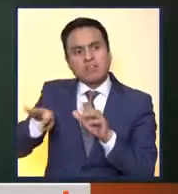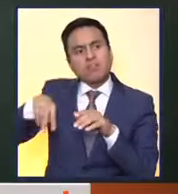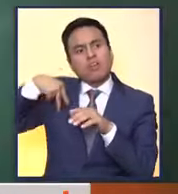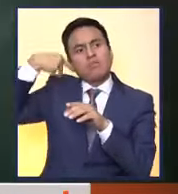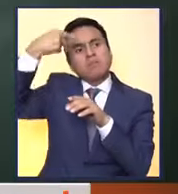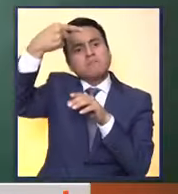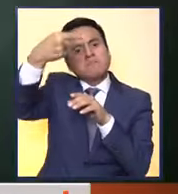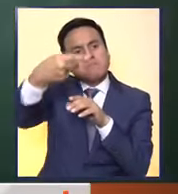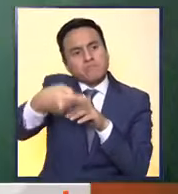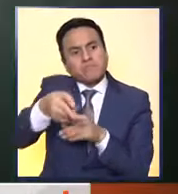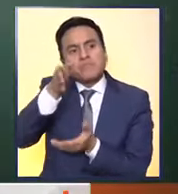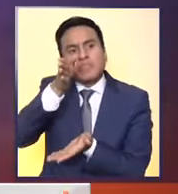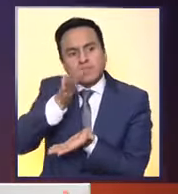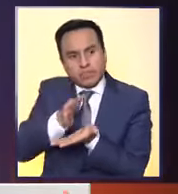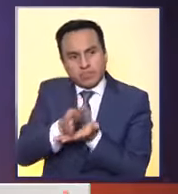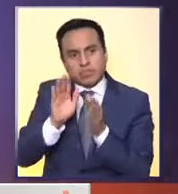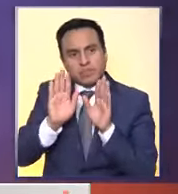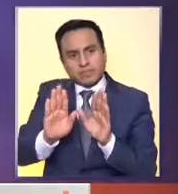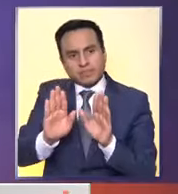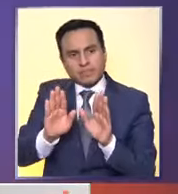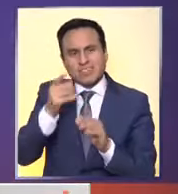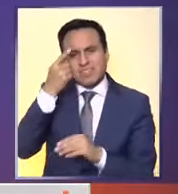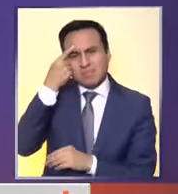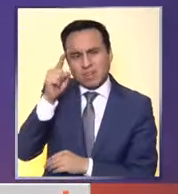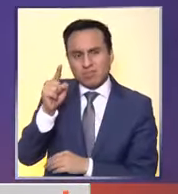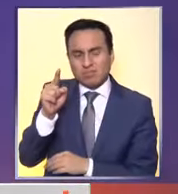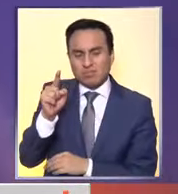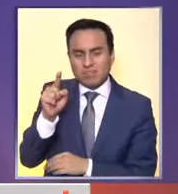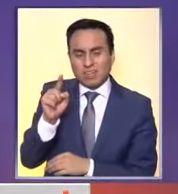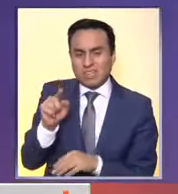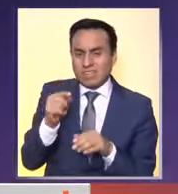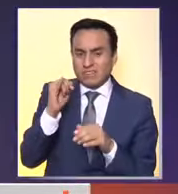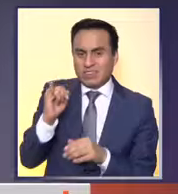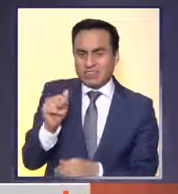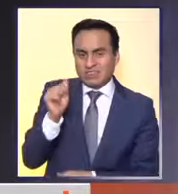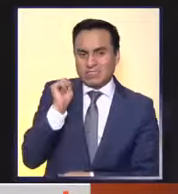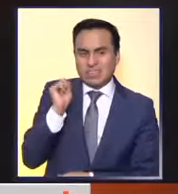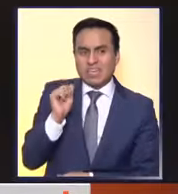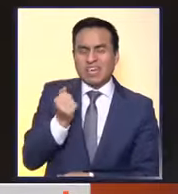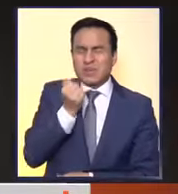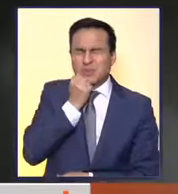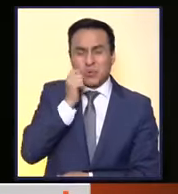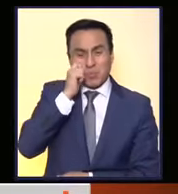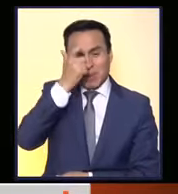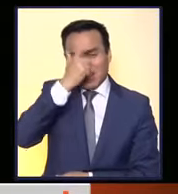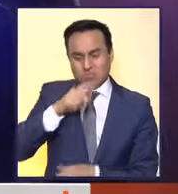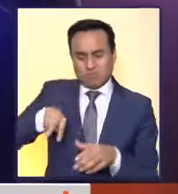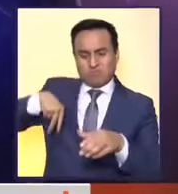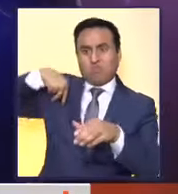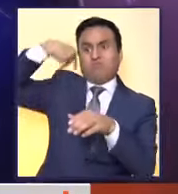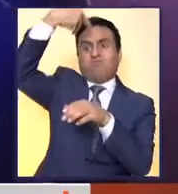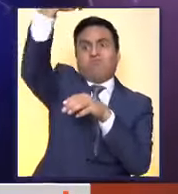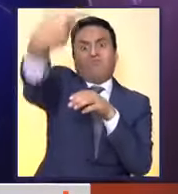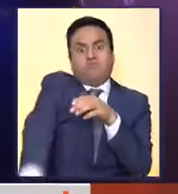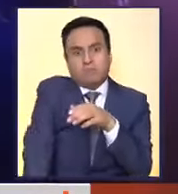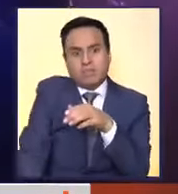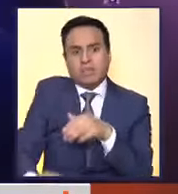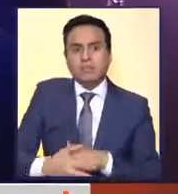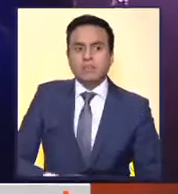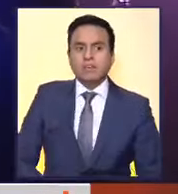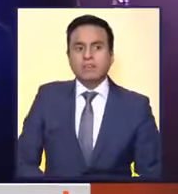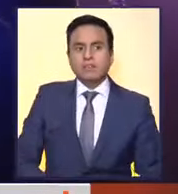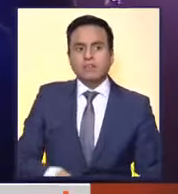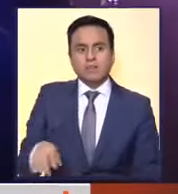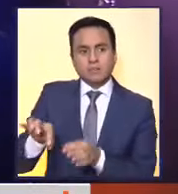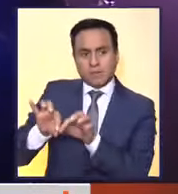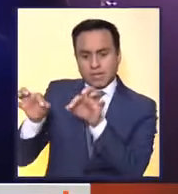bala. Sin embargo, esta vez, un error humano lo lanzó mucho más lejos. Esta manguerita se me quedó